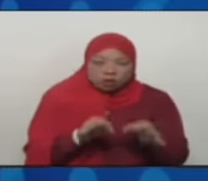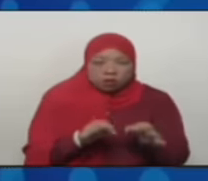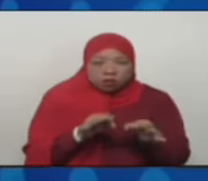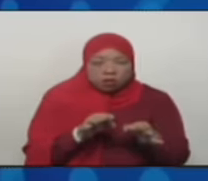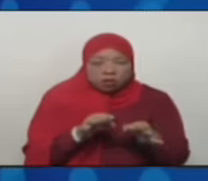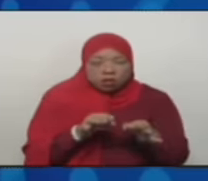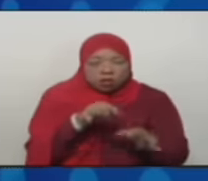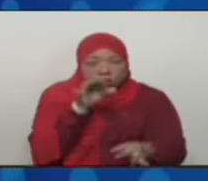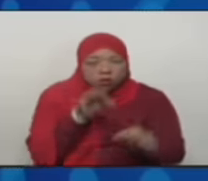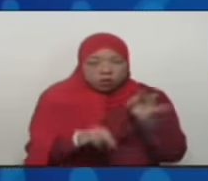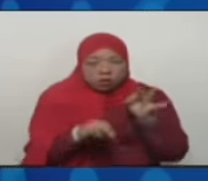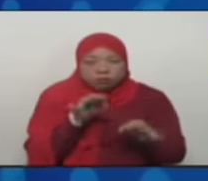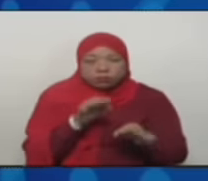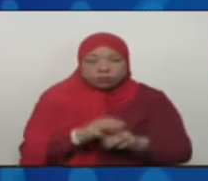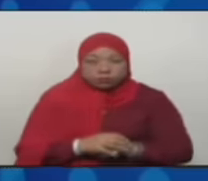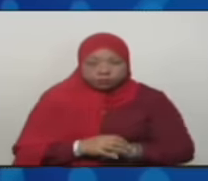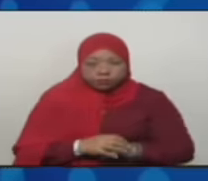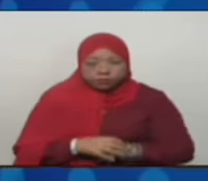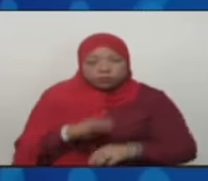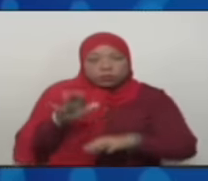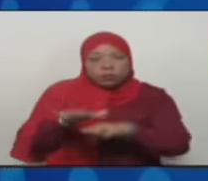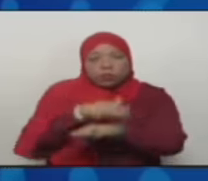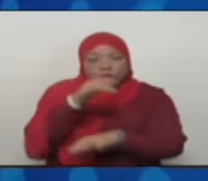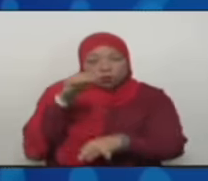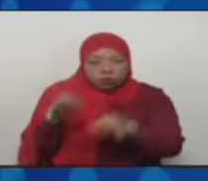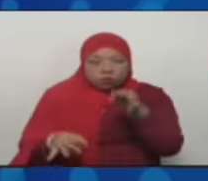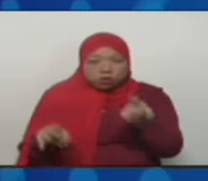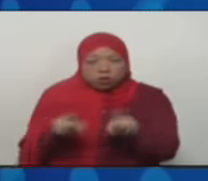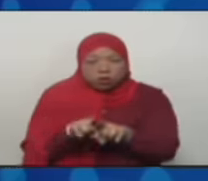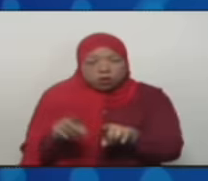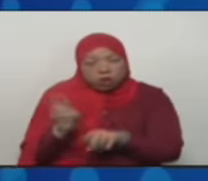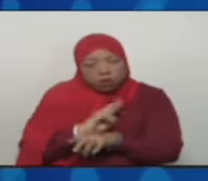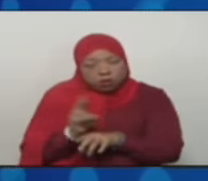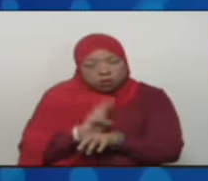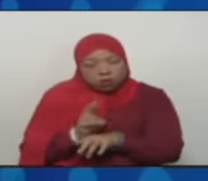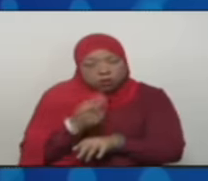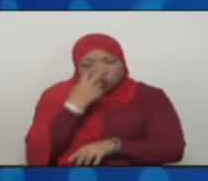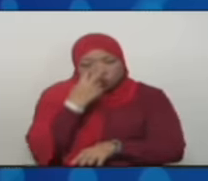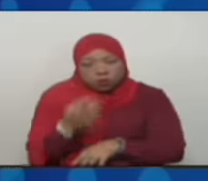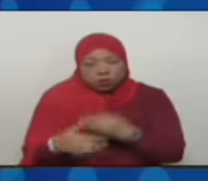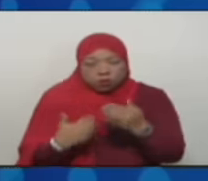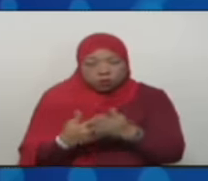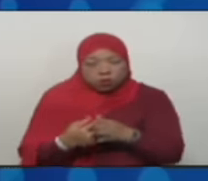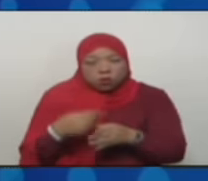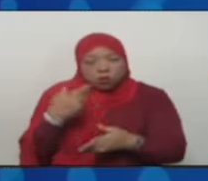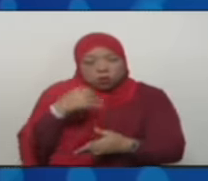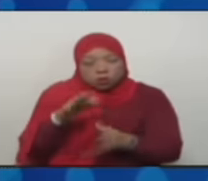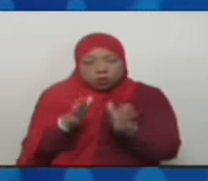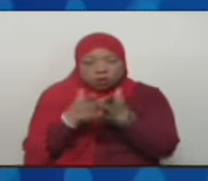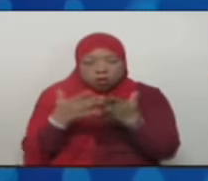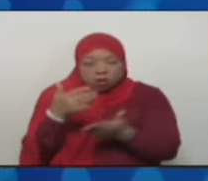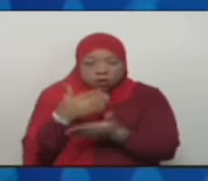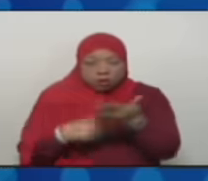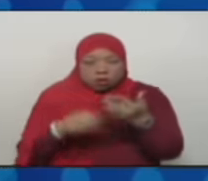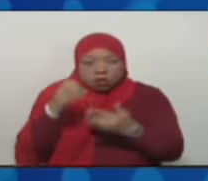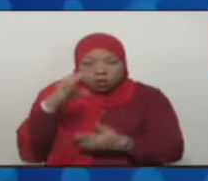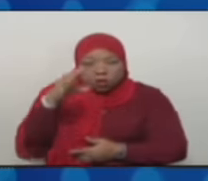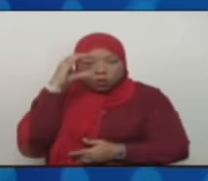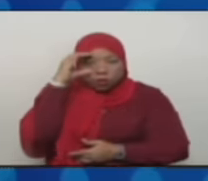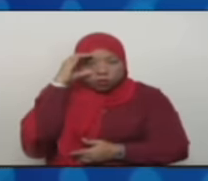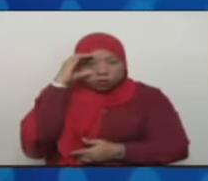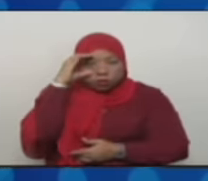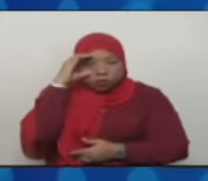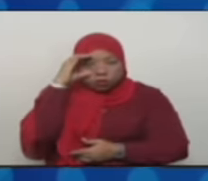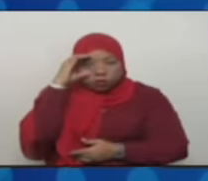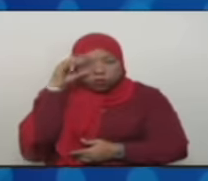la fiscal o la jueza inmediatamente dice, mira, aquí están los documentos de Boris. ¿Quién